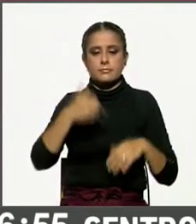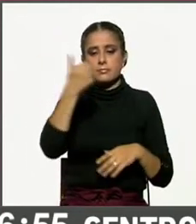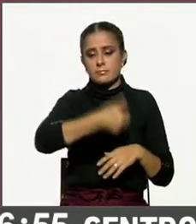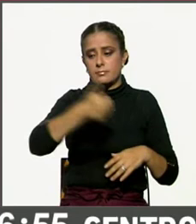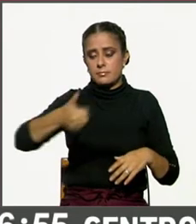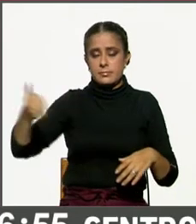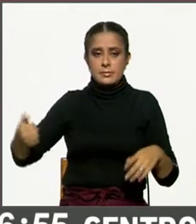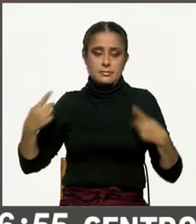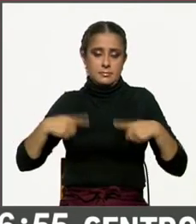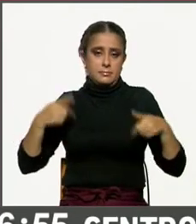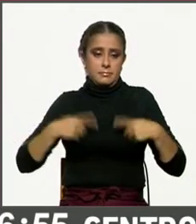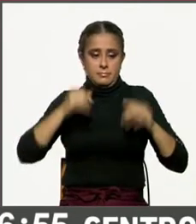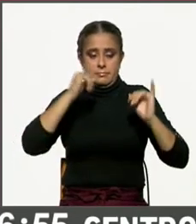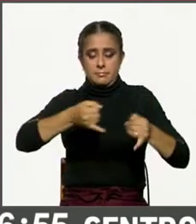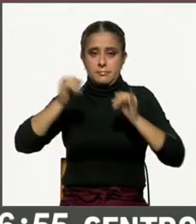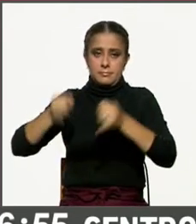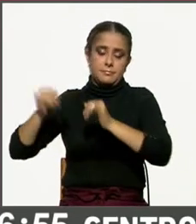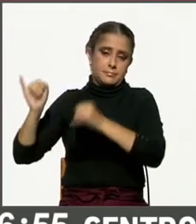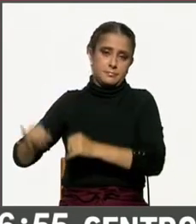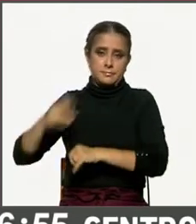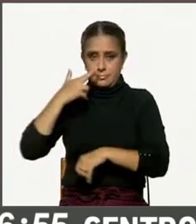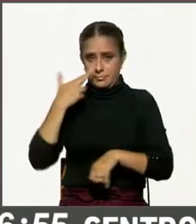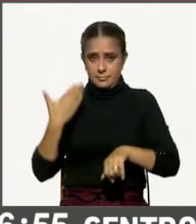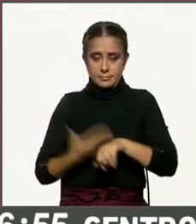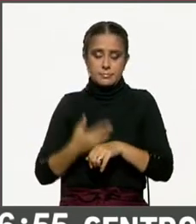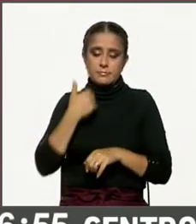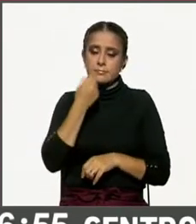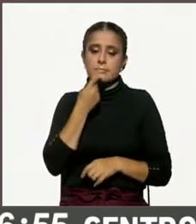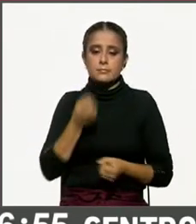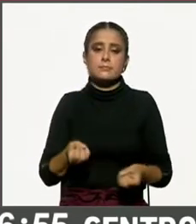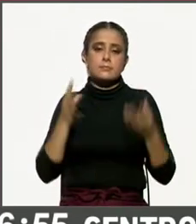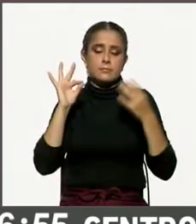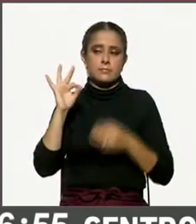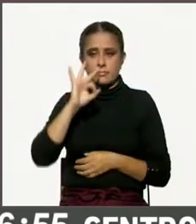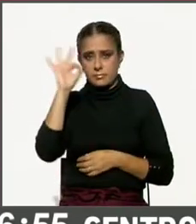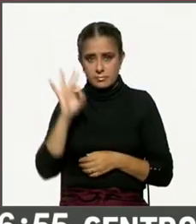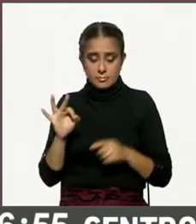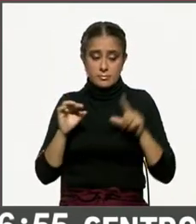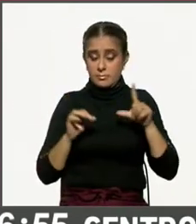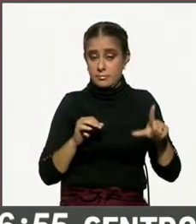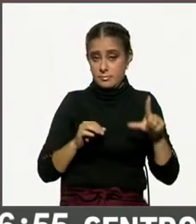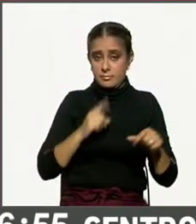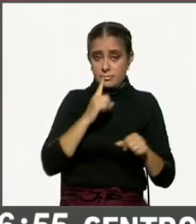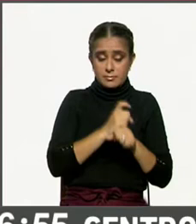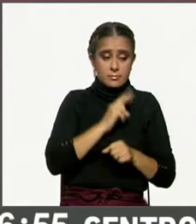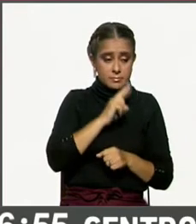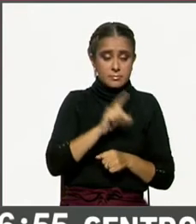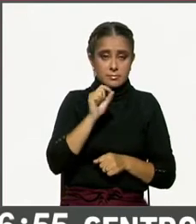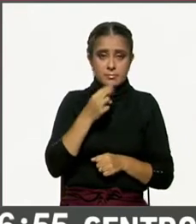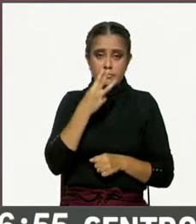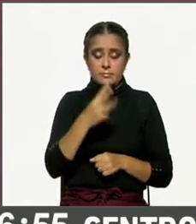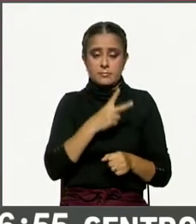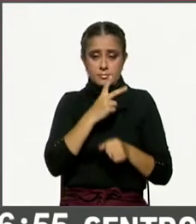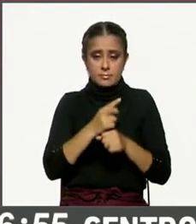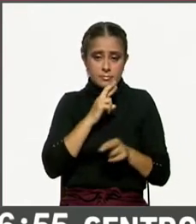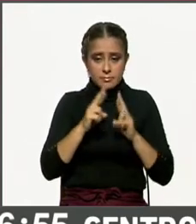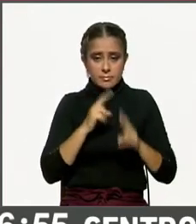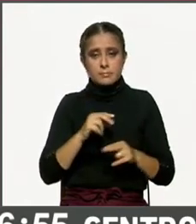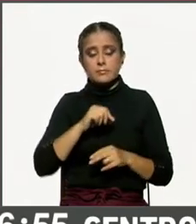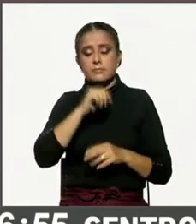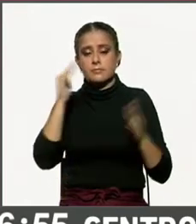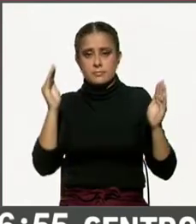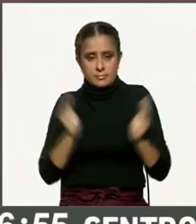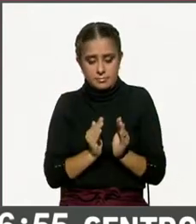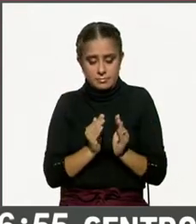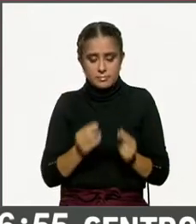lo individual, que te suma 40%, 17 en primera respuesta y 23 en segunda. Pequeños negocios